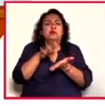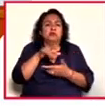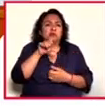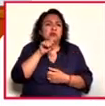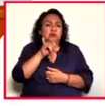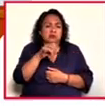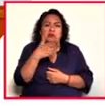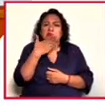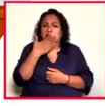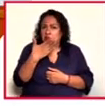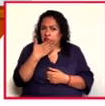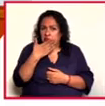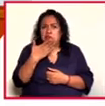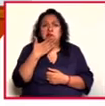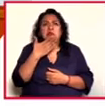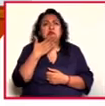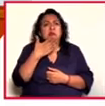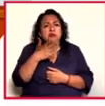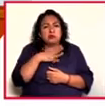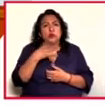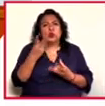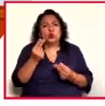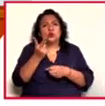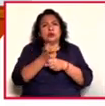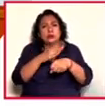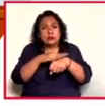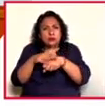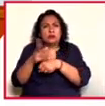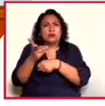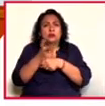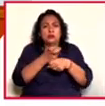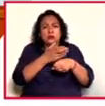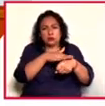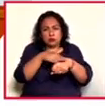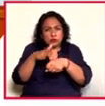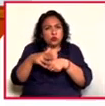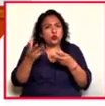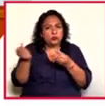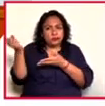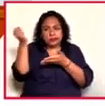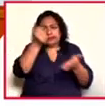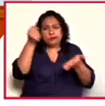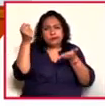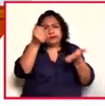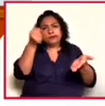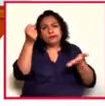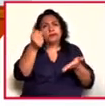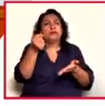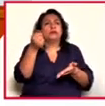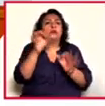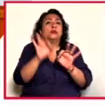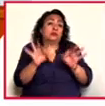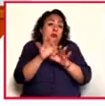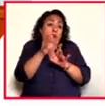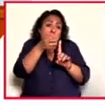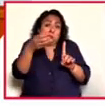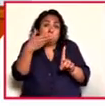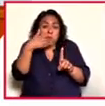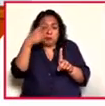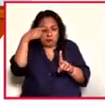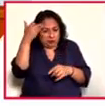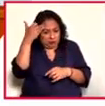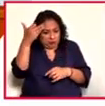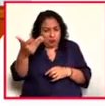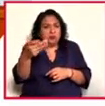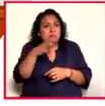bastante bien, están subiendo muchas convocatorias, hay mucho recurso en juego. Ya nada más ahora sí que es organizarse bien para tener tiempo y